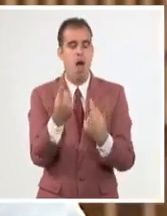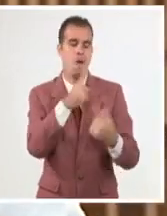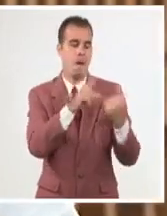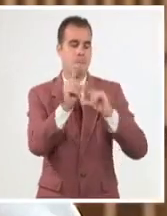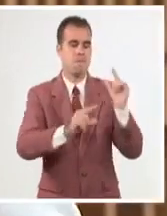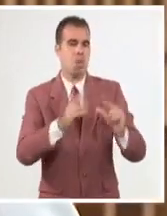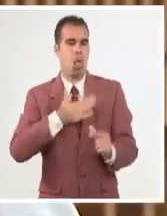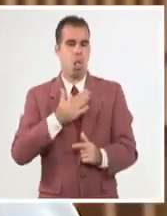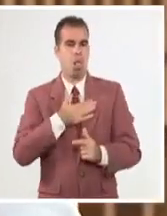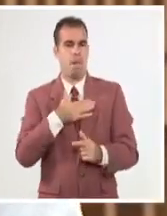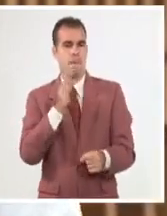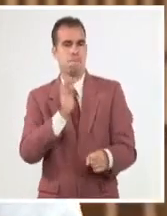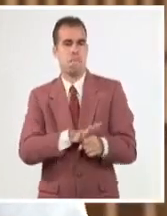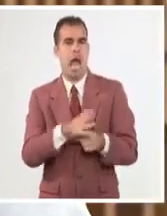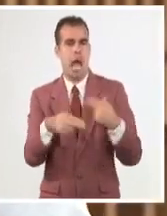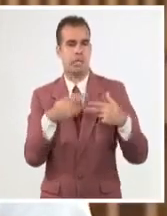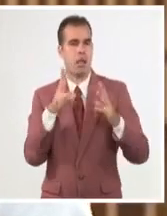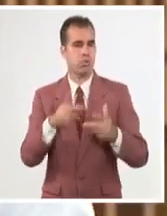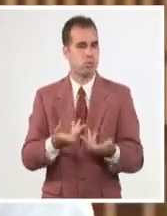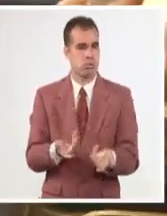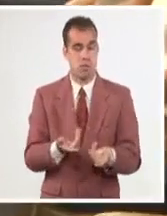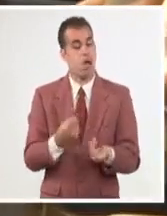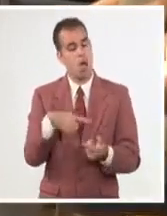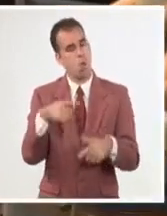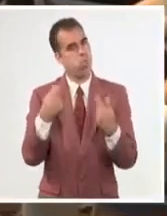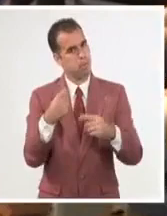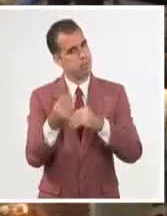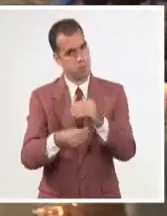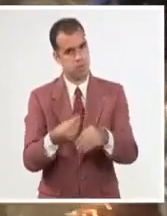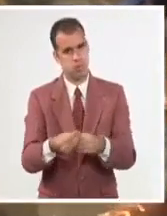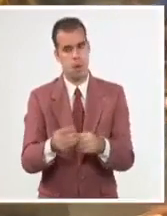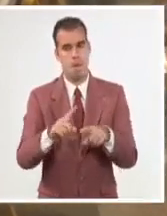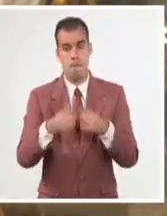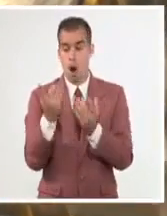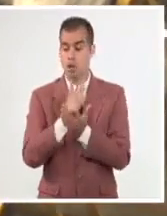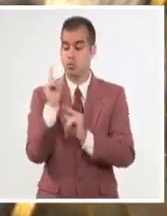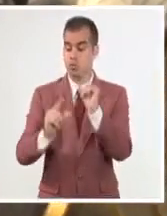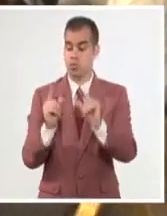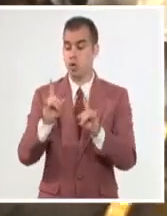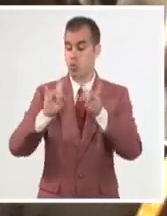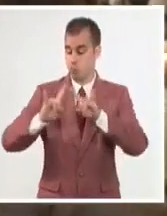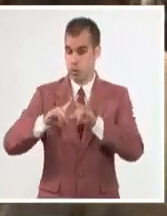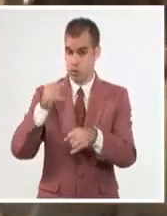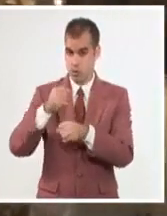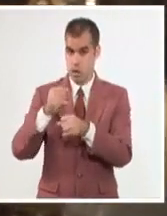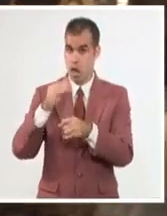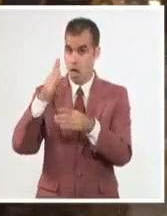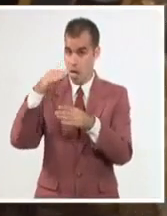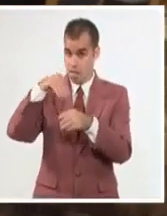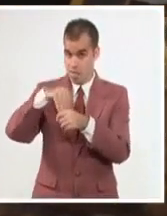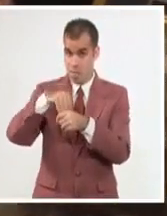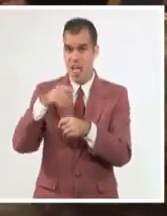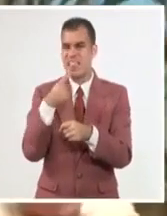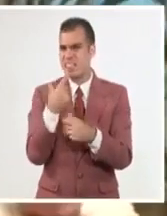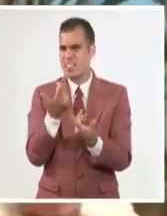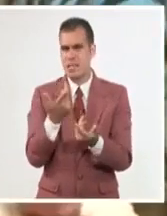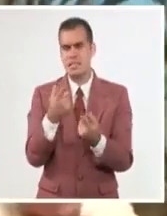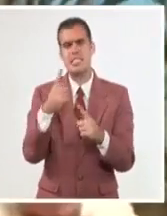Un problema que hoy debe revertirse, propuso, porque ni los propios estudiantes universitarios saben qué es la teoría